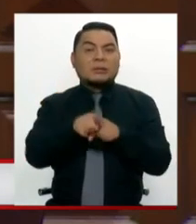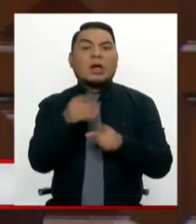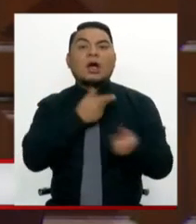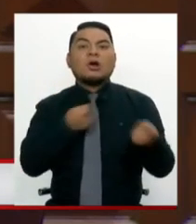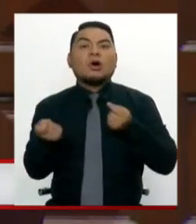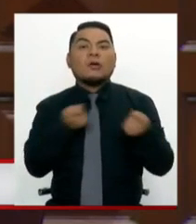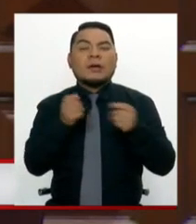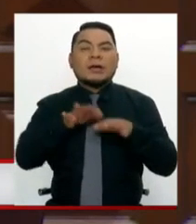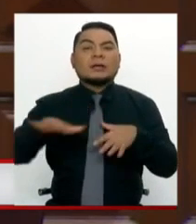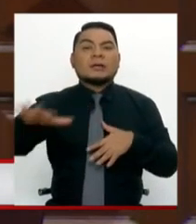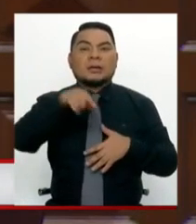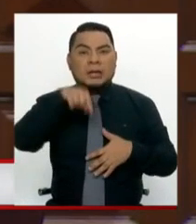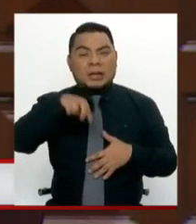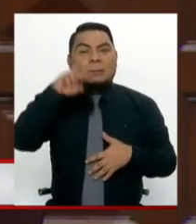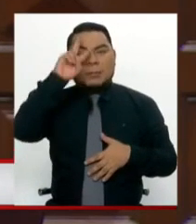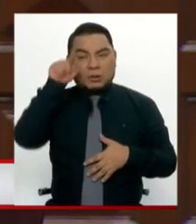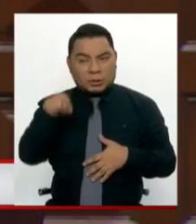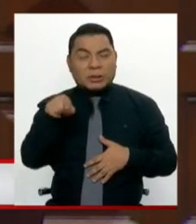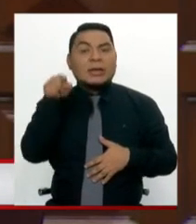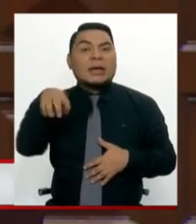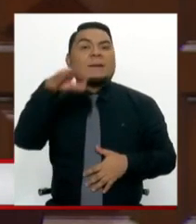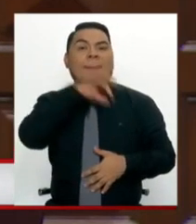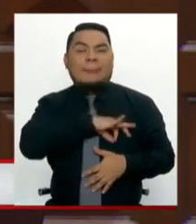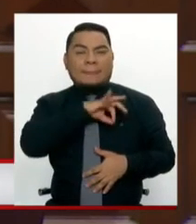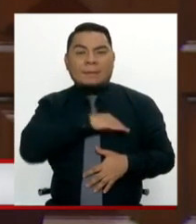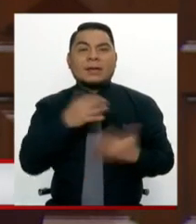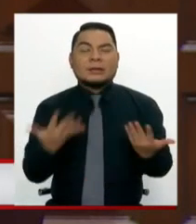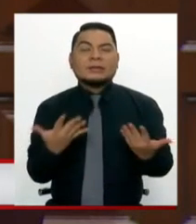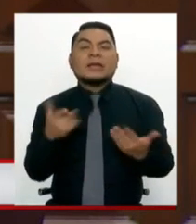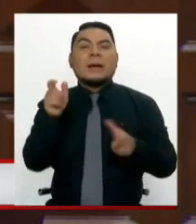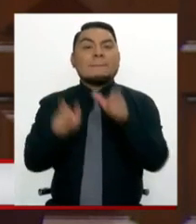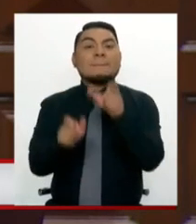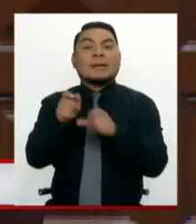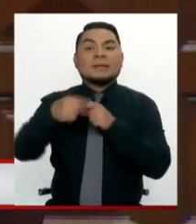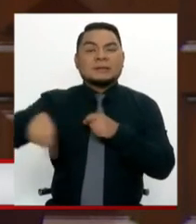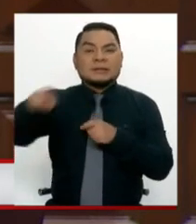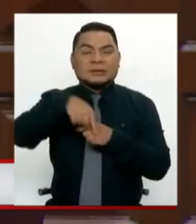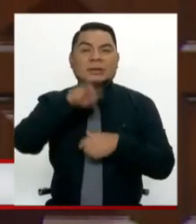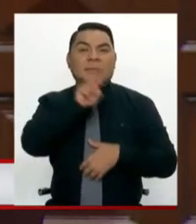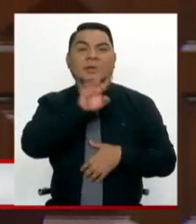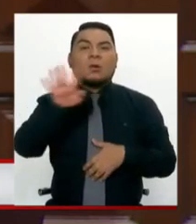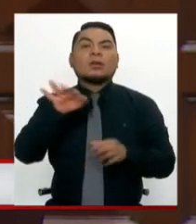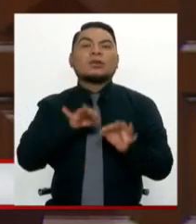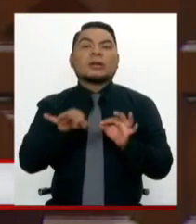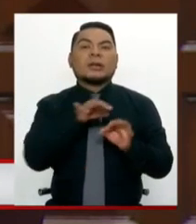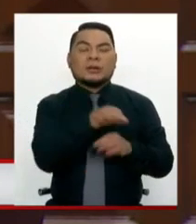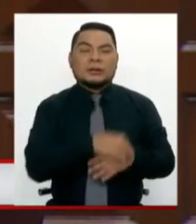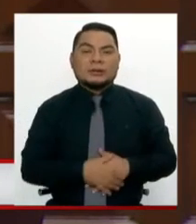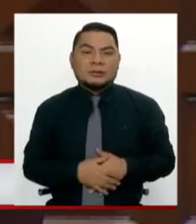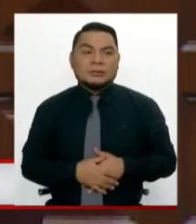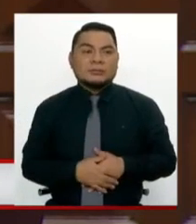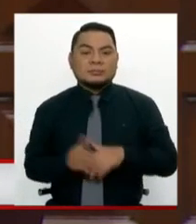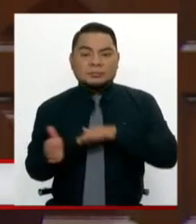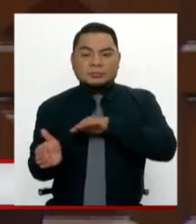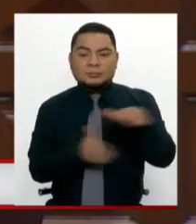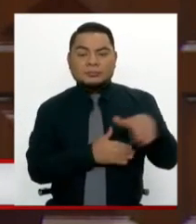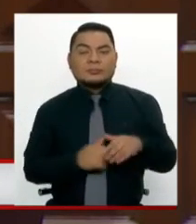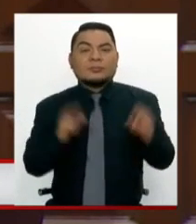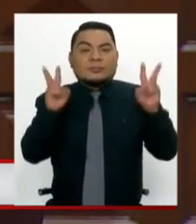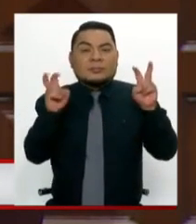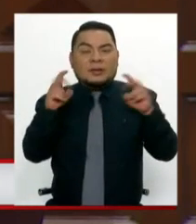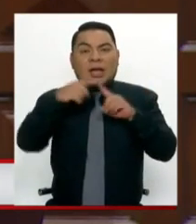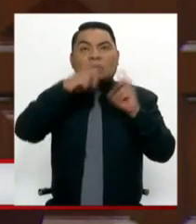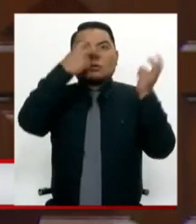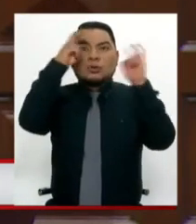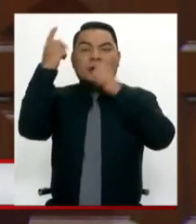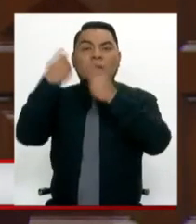gobiernos regionales de todo el país, beneficiando a los habitantes de las 24 regiones. Turismo y